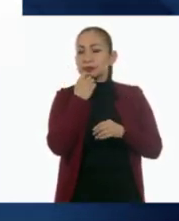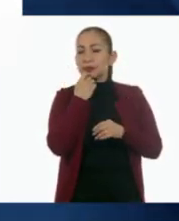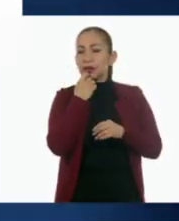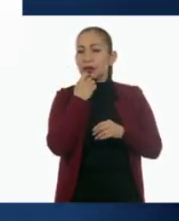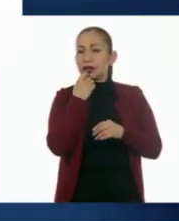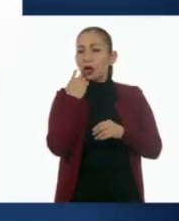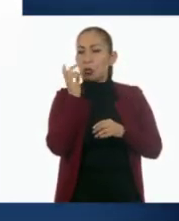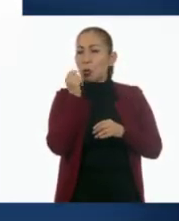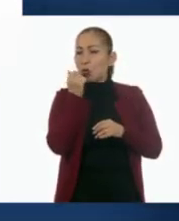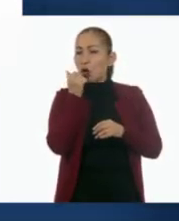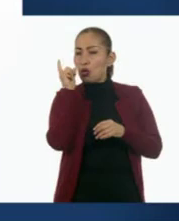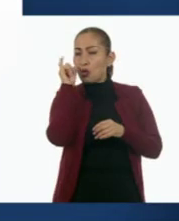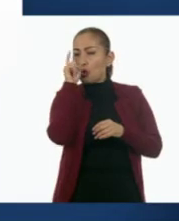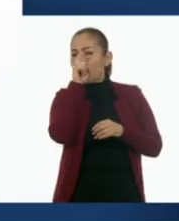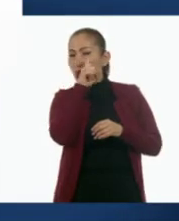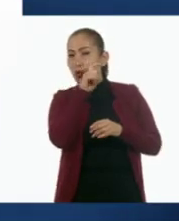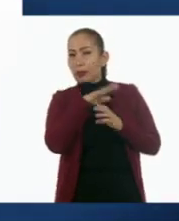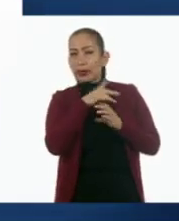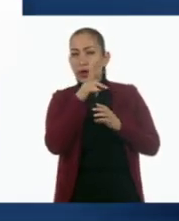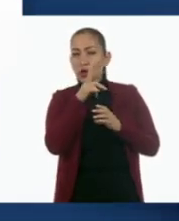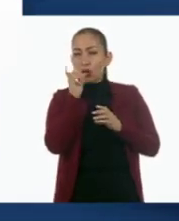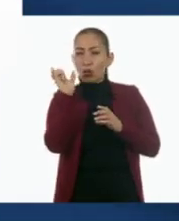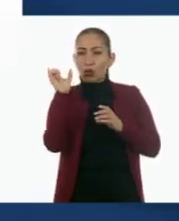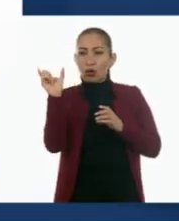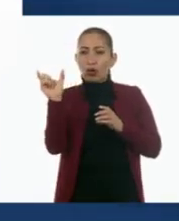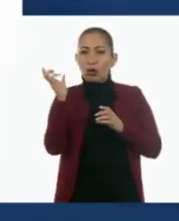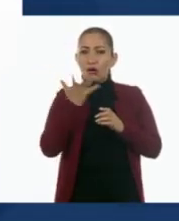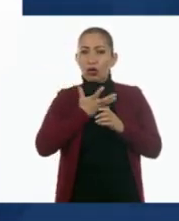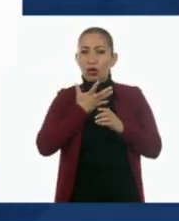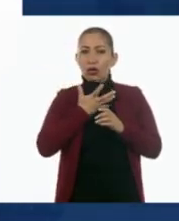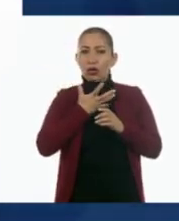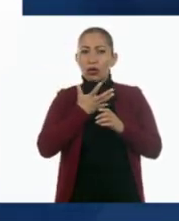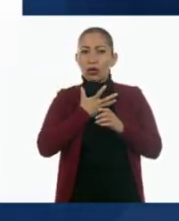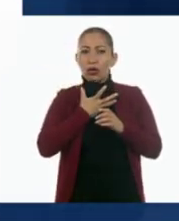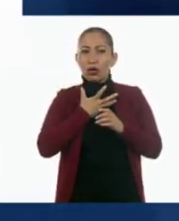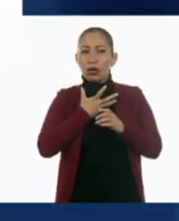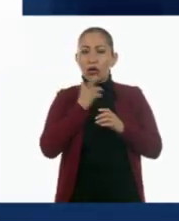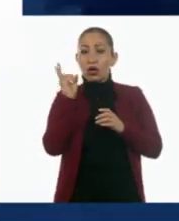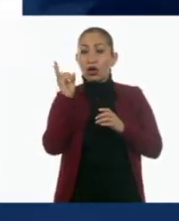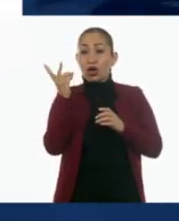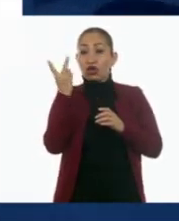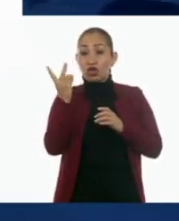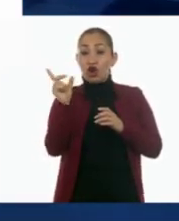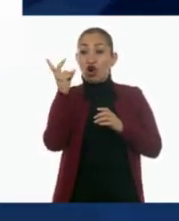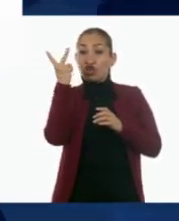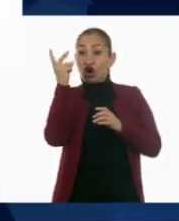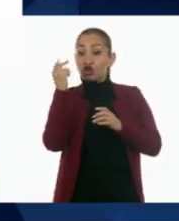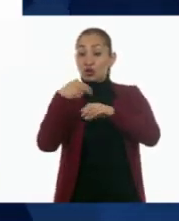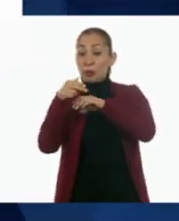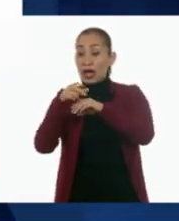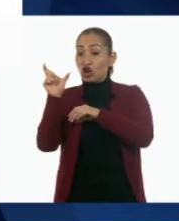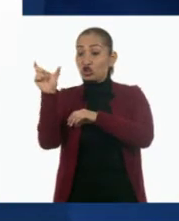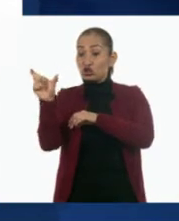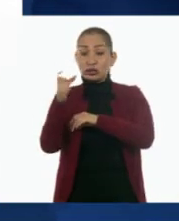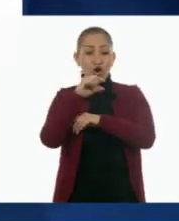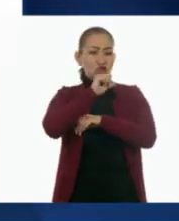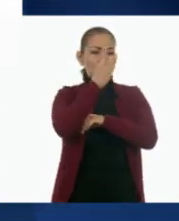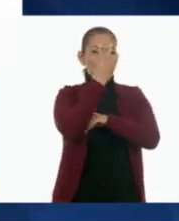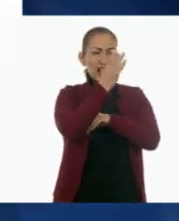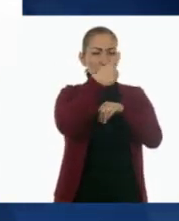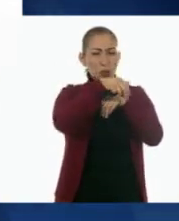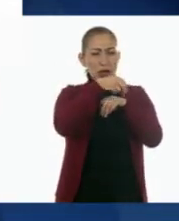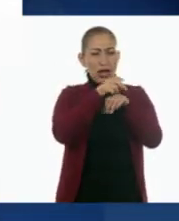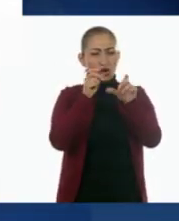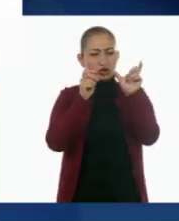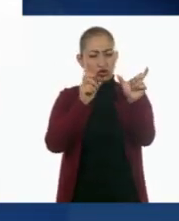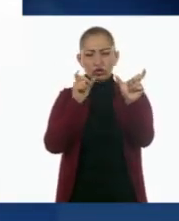me está costando un poco de trabajo porque de un lado veo que tenemos dos subórdenes y del otro tenemos tres. Sí,